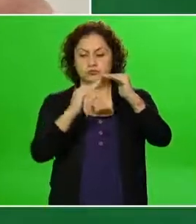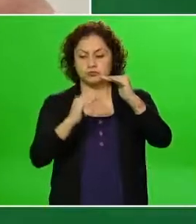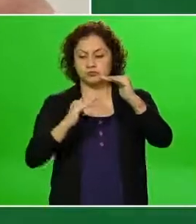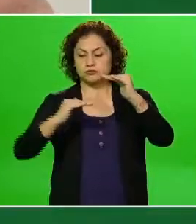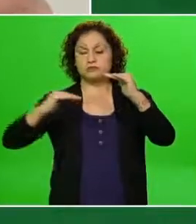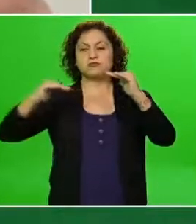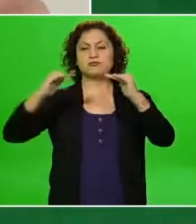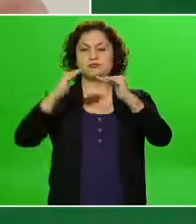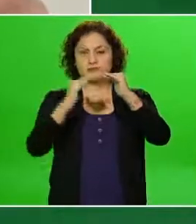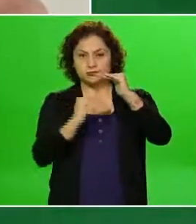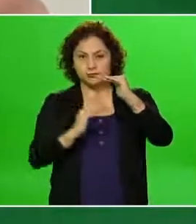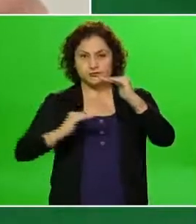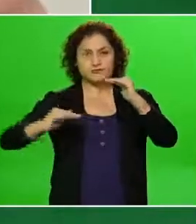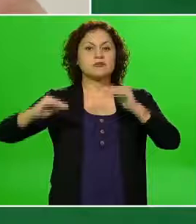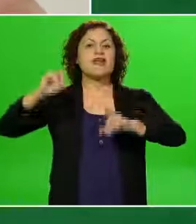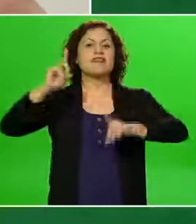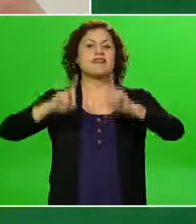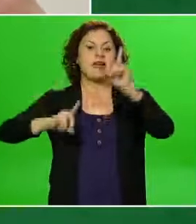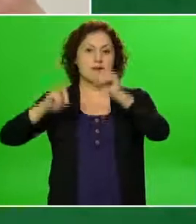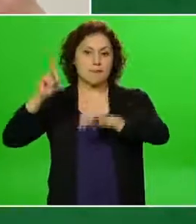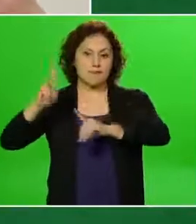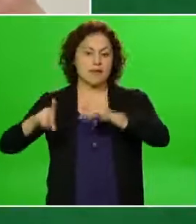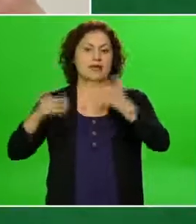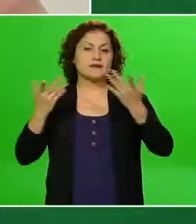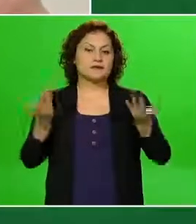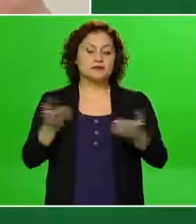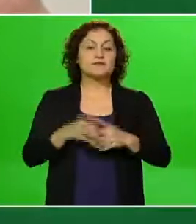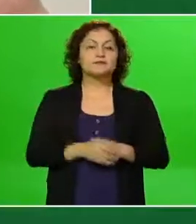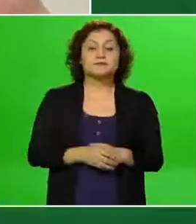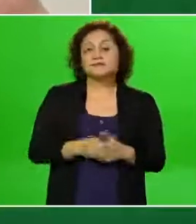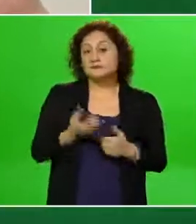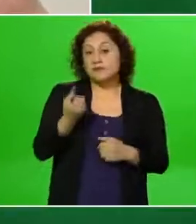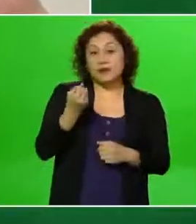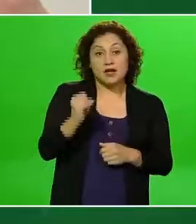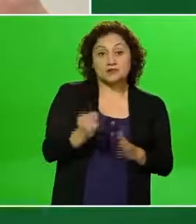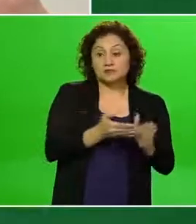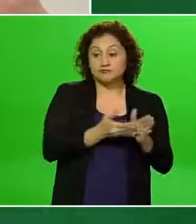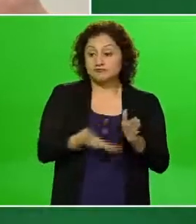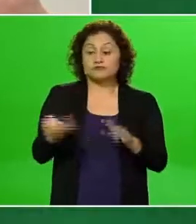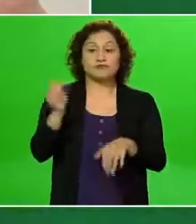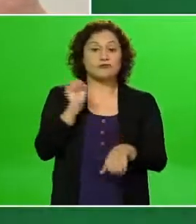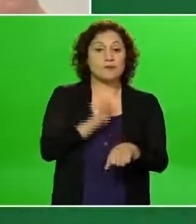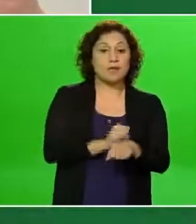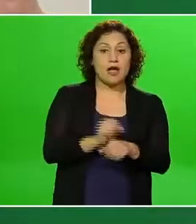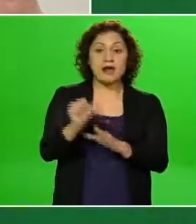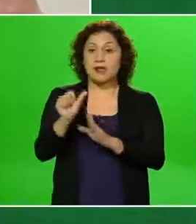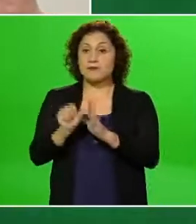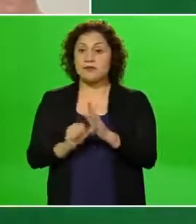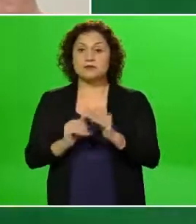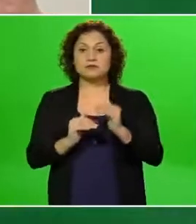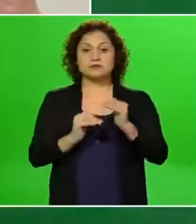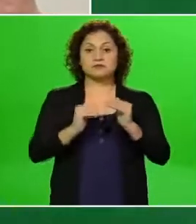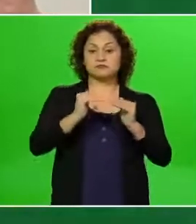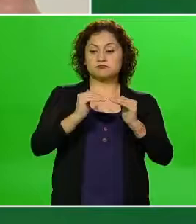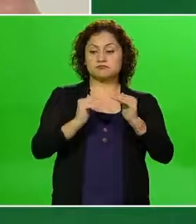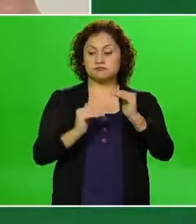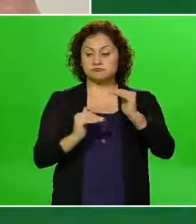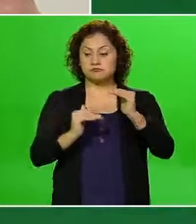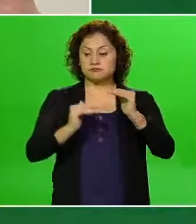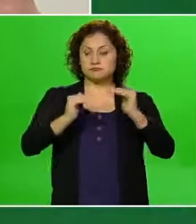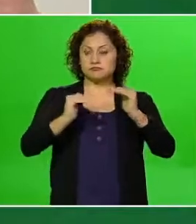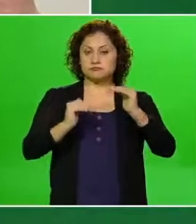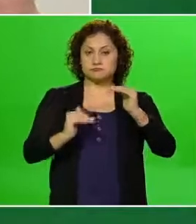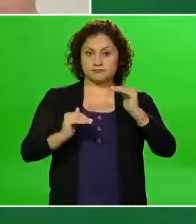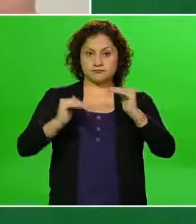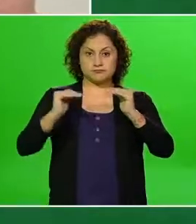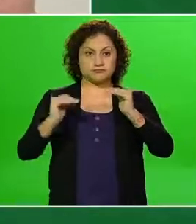comportamiento. Mientras van avanzando las semanas y los meses, algunas semanas suben, algunas semanas bajan, algunas semanas suben un